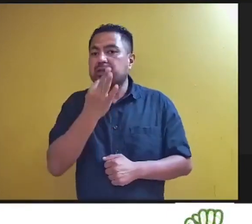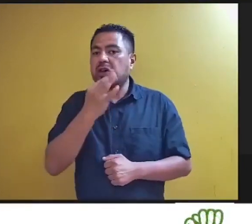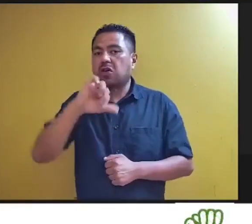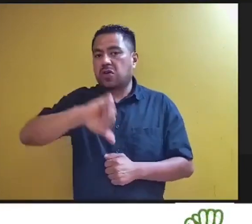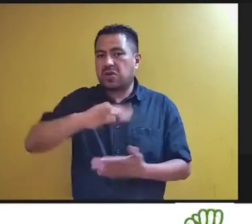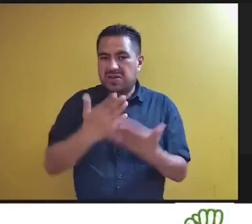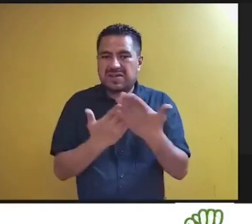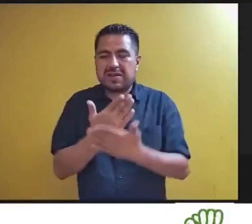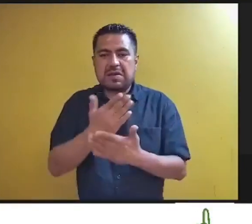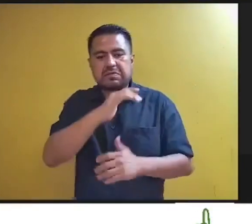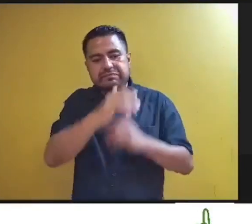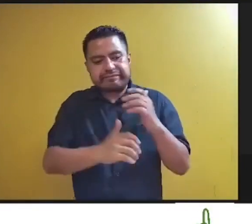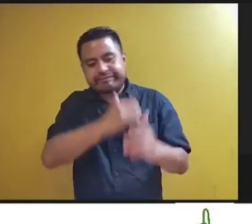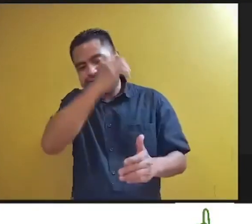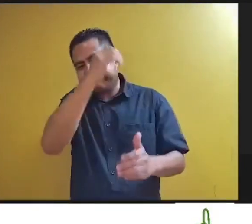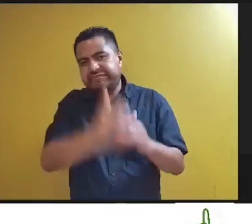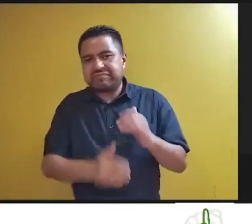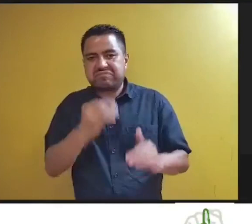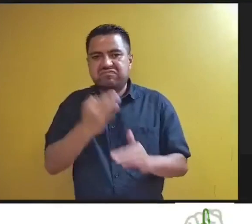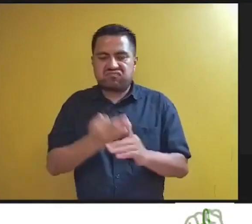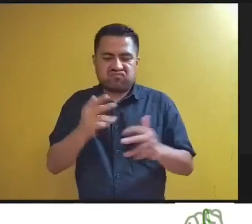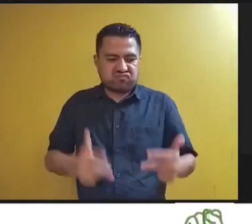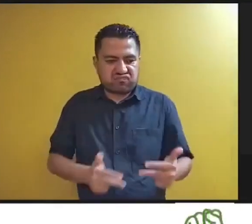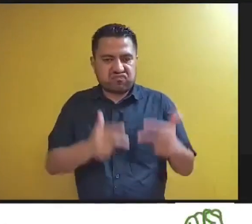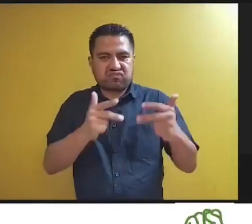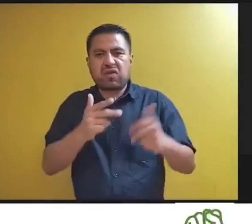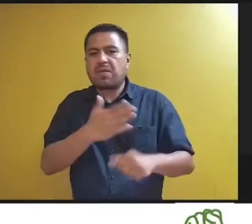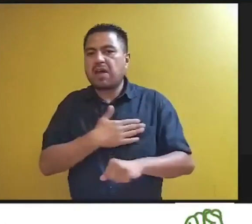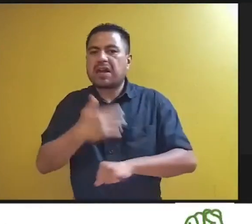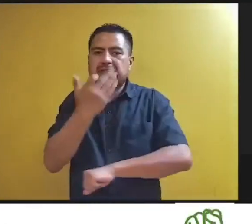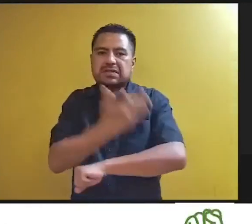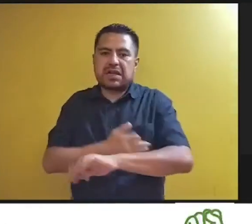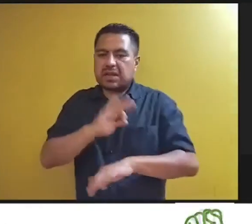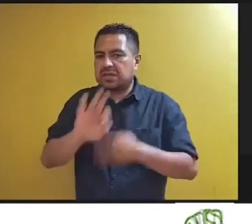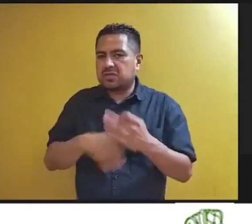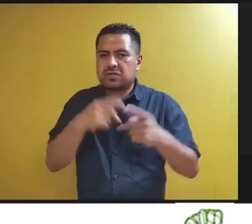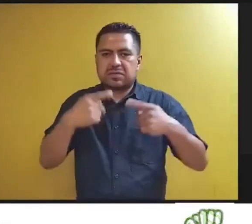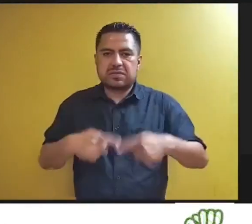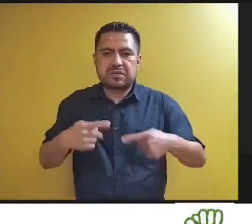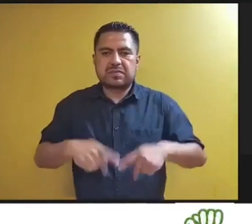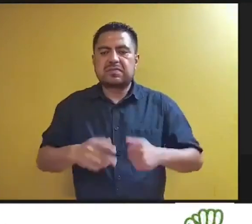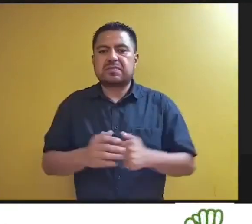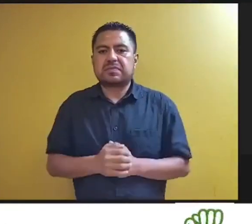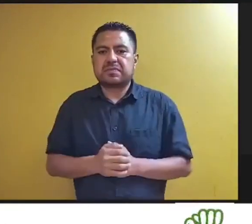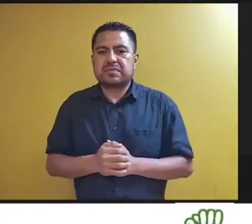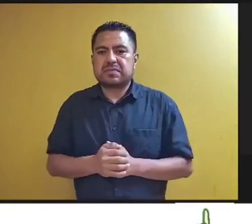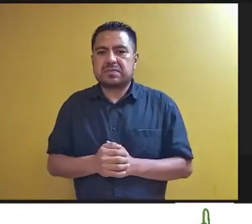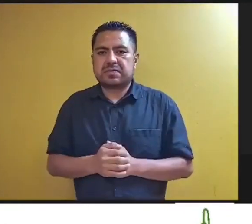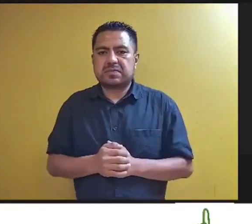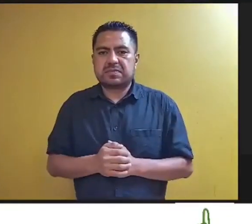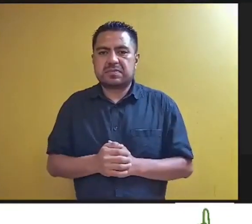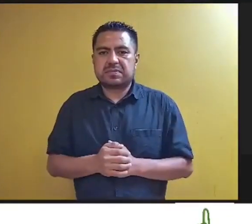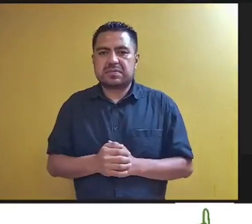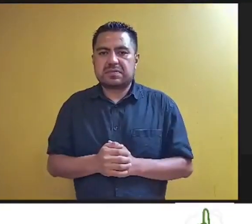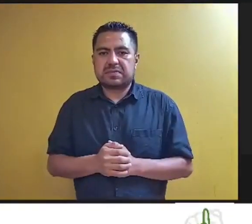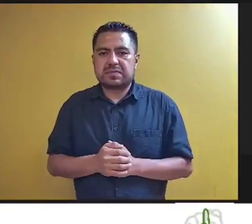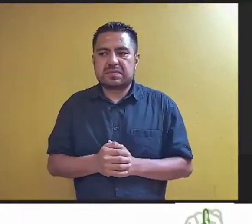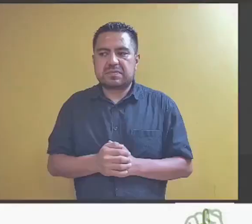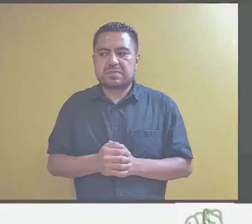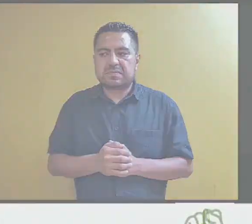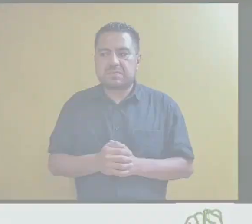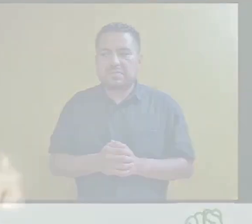12:43, se declara concluida la sesión. Buenas tardes a todas y a todos. Hasta luego. Buenas tardes.